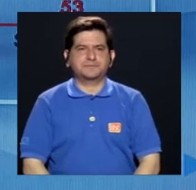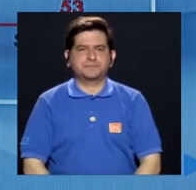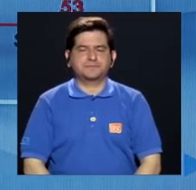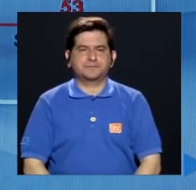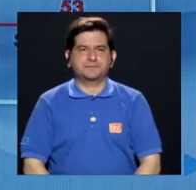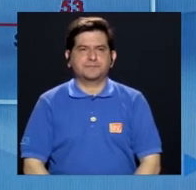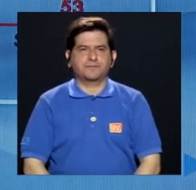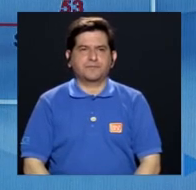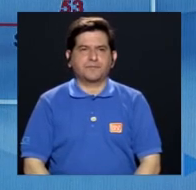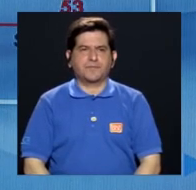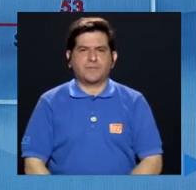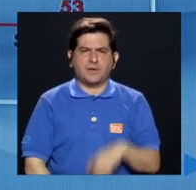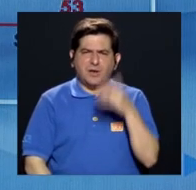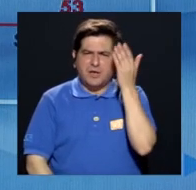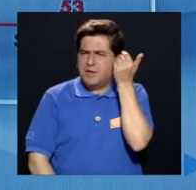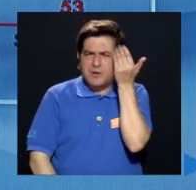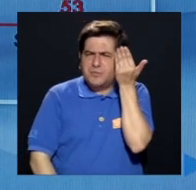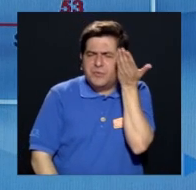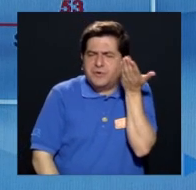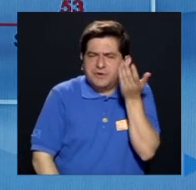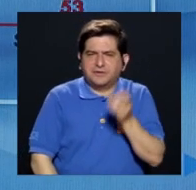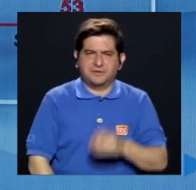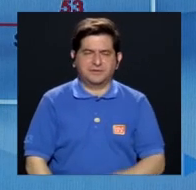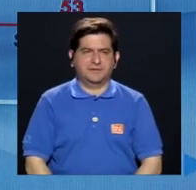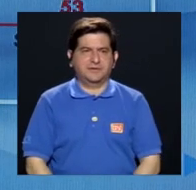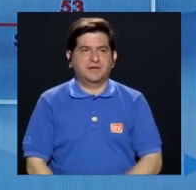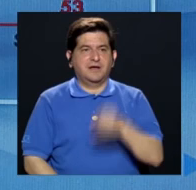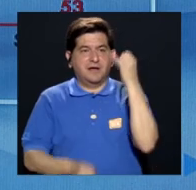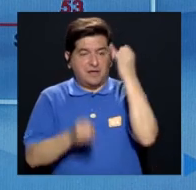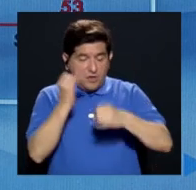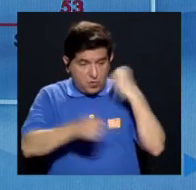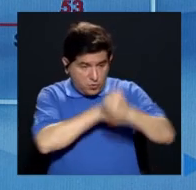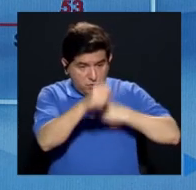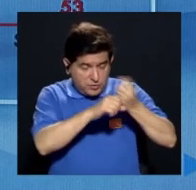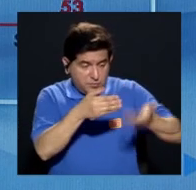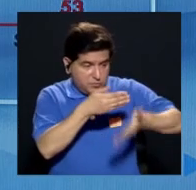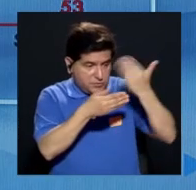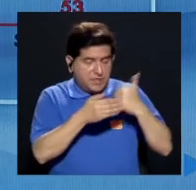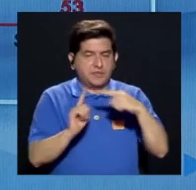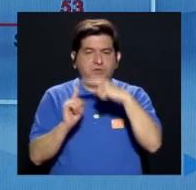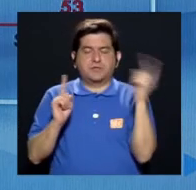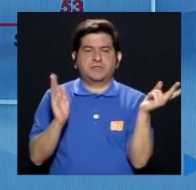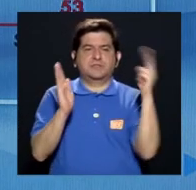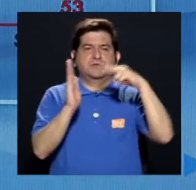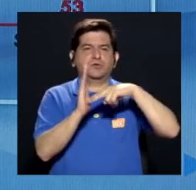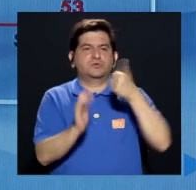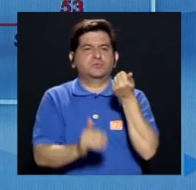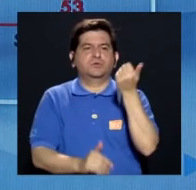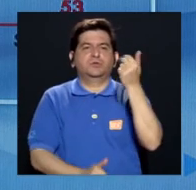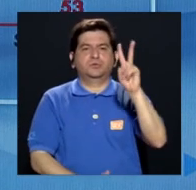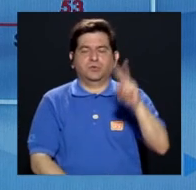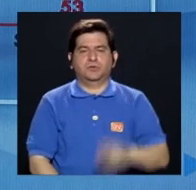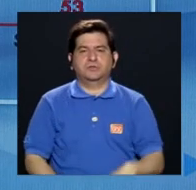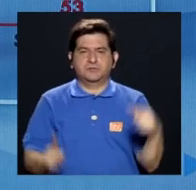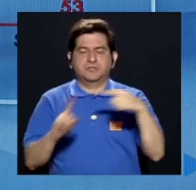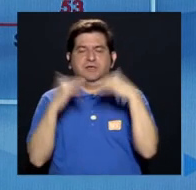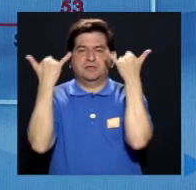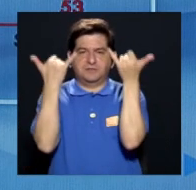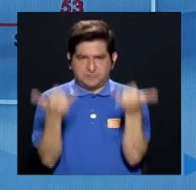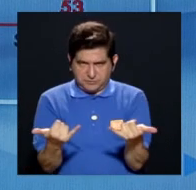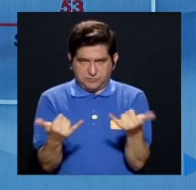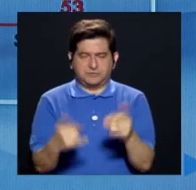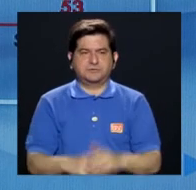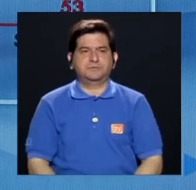Y esta la quiero destacar porque en los últimos años, desde el año 2012 hasta el